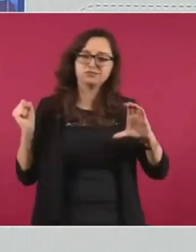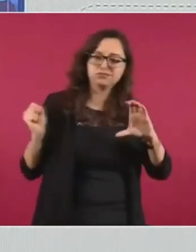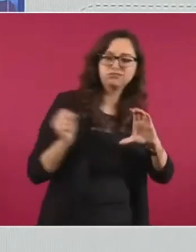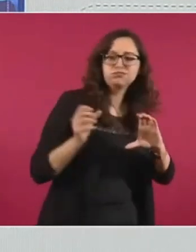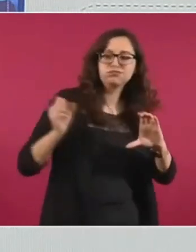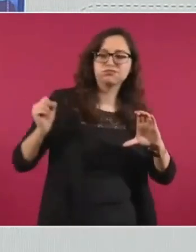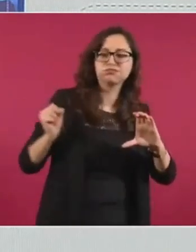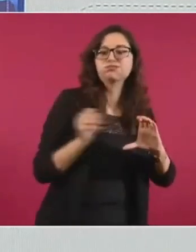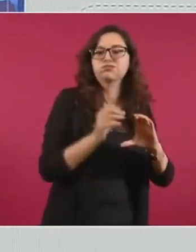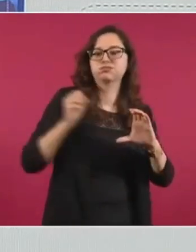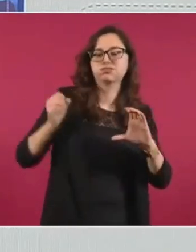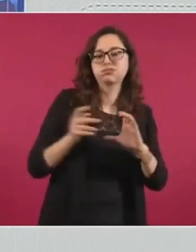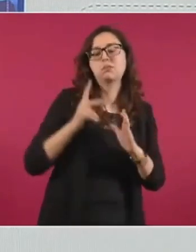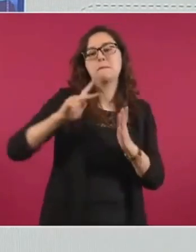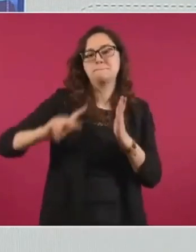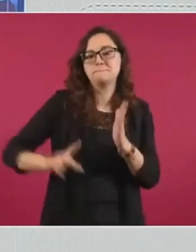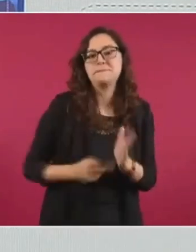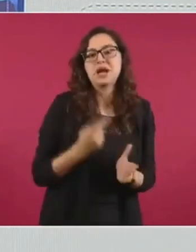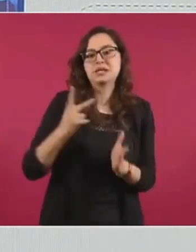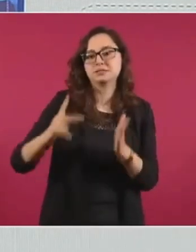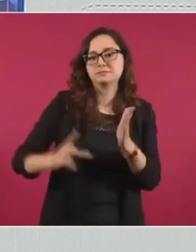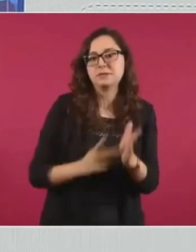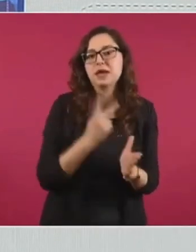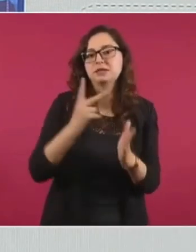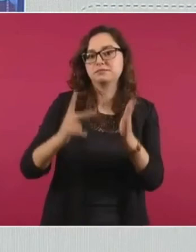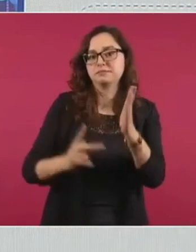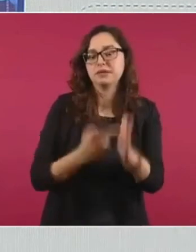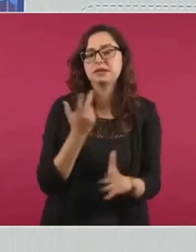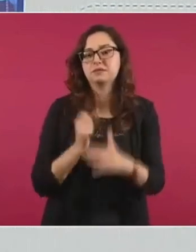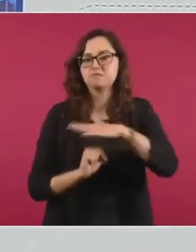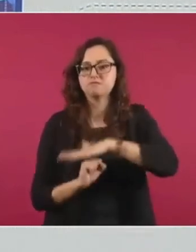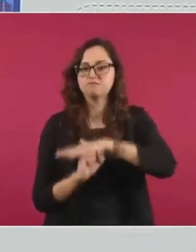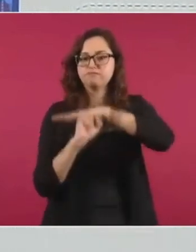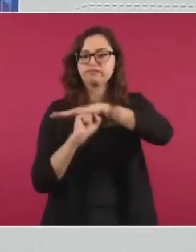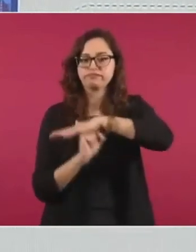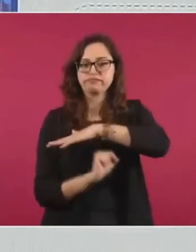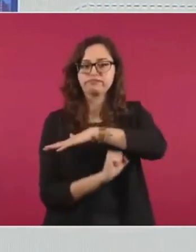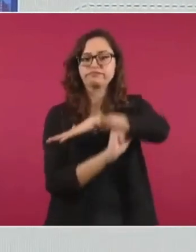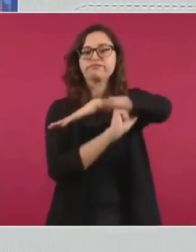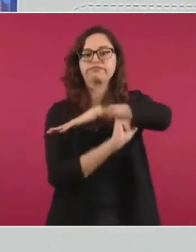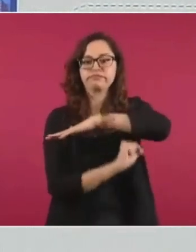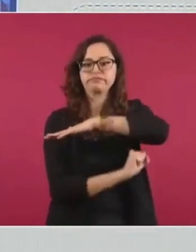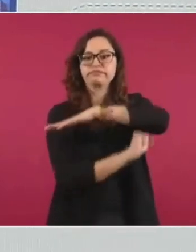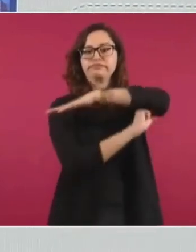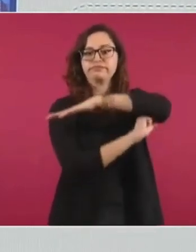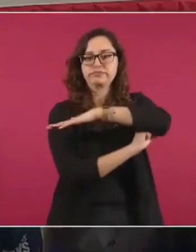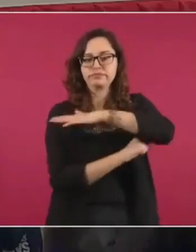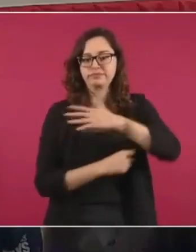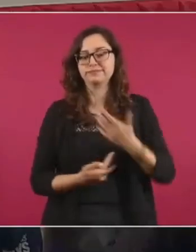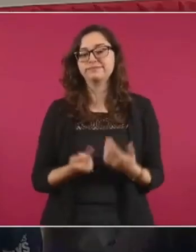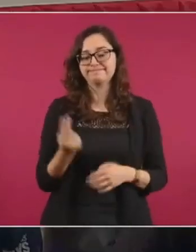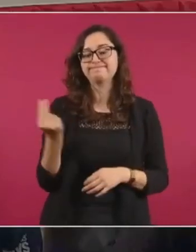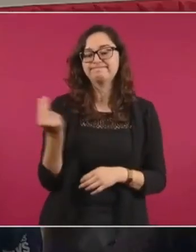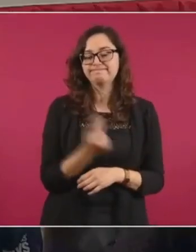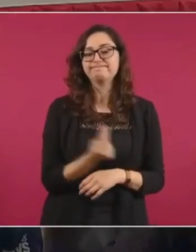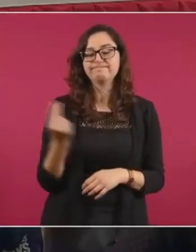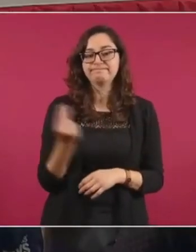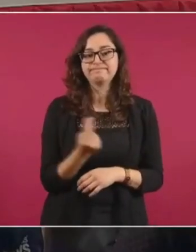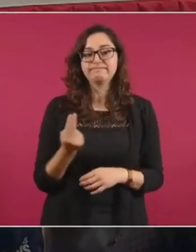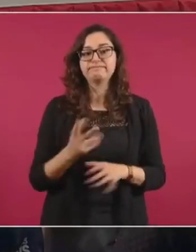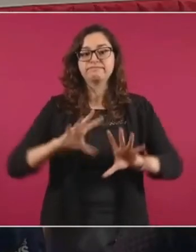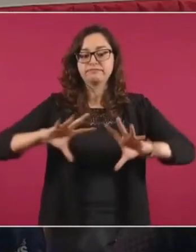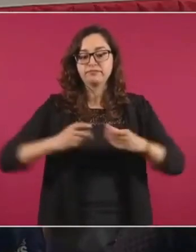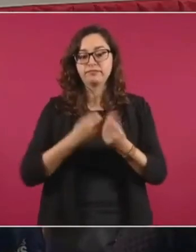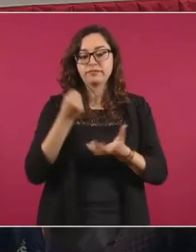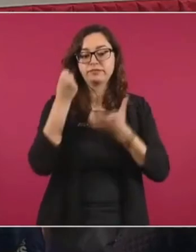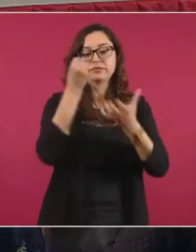volver a haber otro relleno para poder resolver el problema de que las pilas no estén expuestas. Esto va a costar